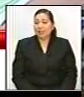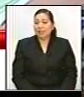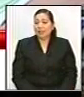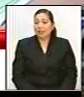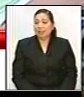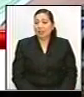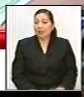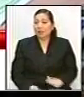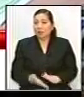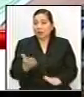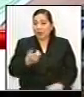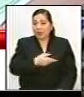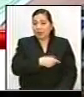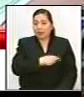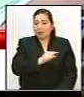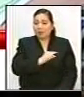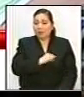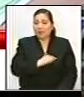También se fue a España.